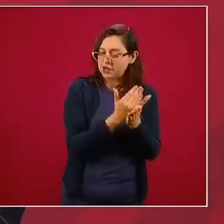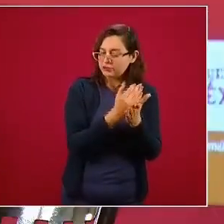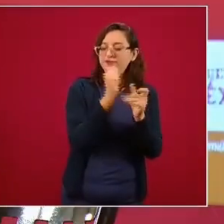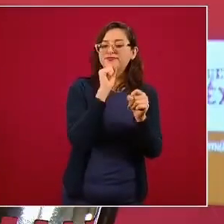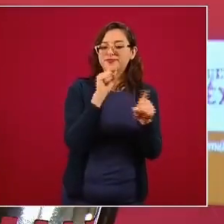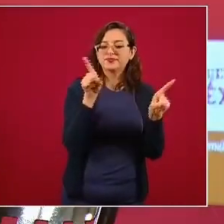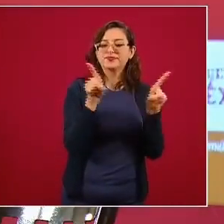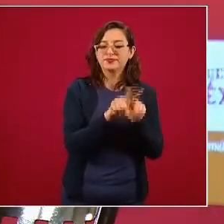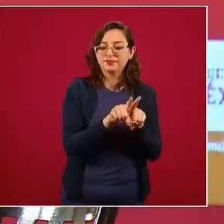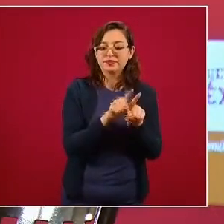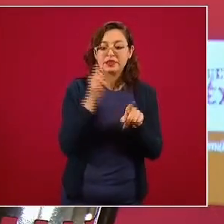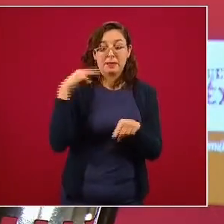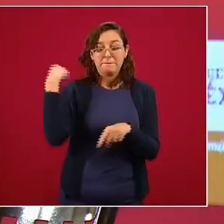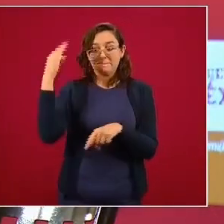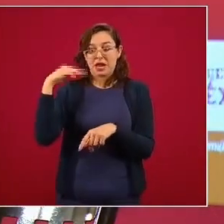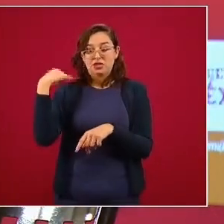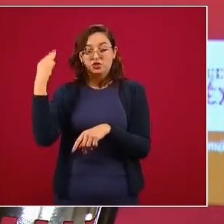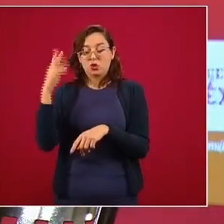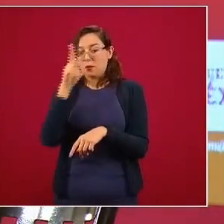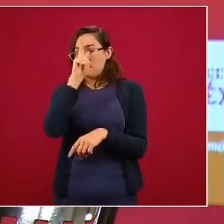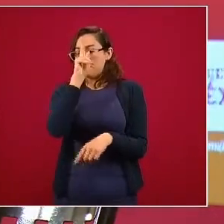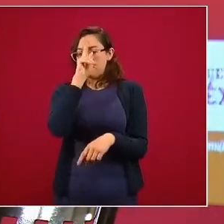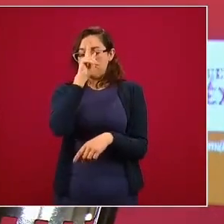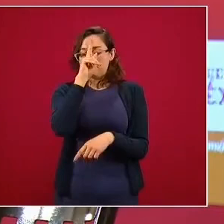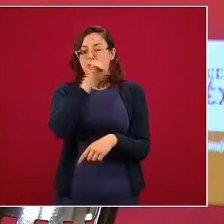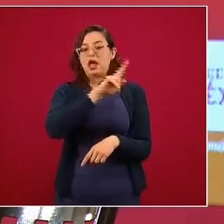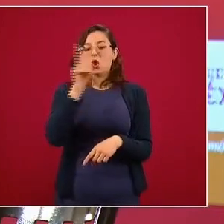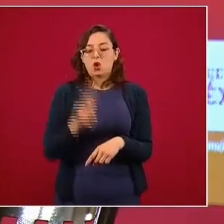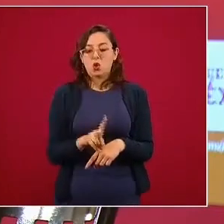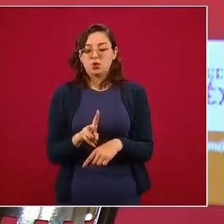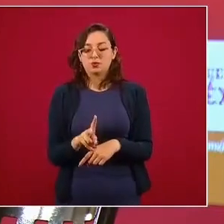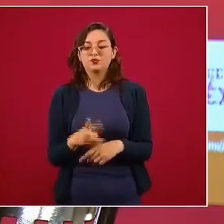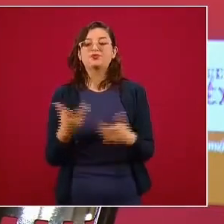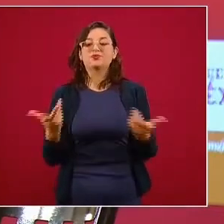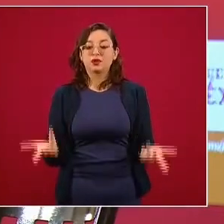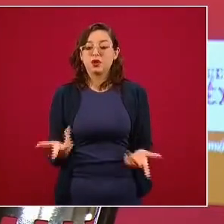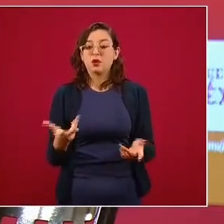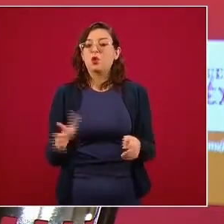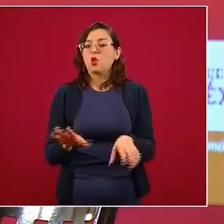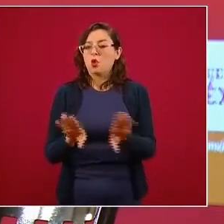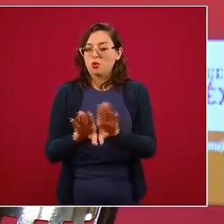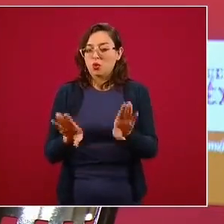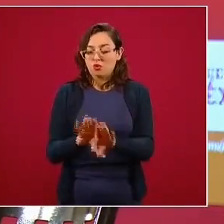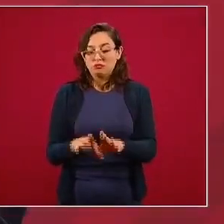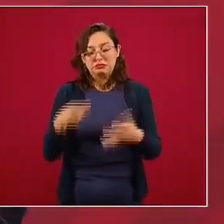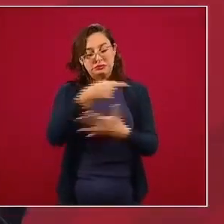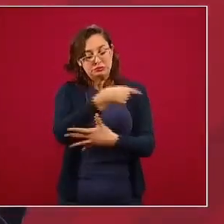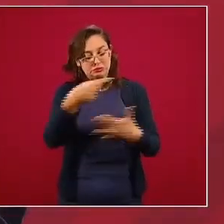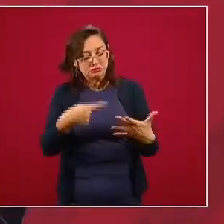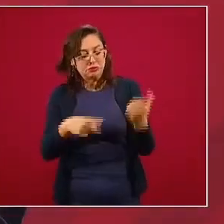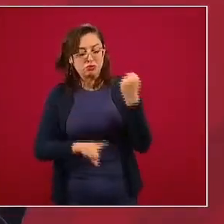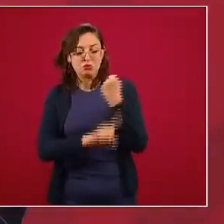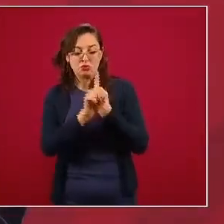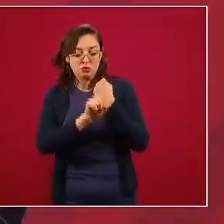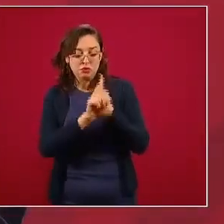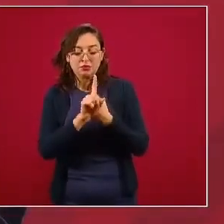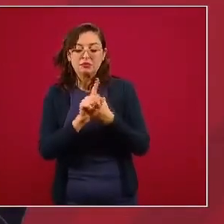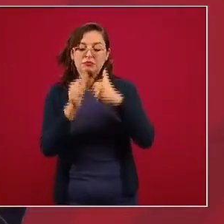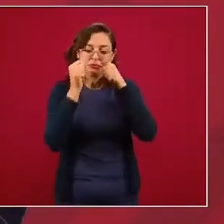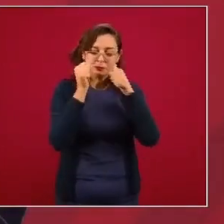marzo. ¿Cuál es la razón? Precisamente se trabajó en todos estos aspectos, garantizar el